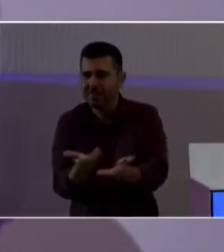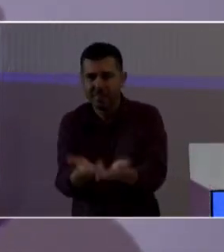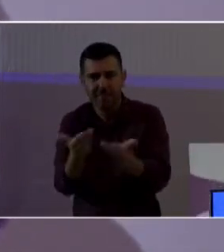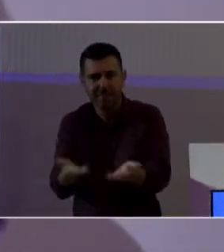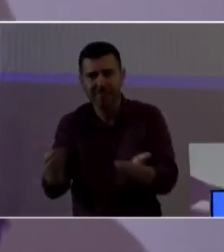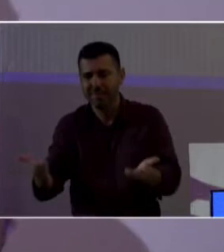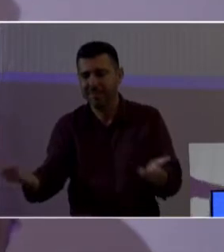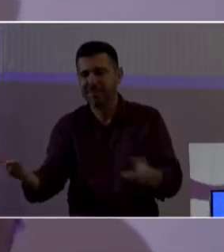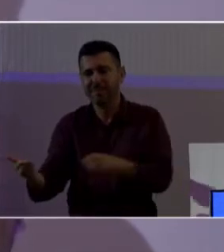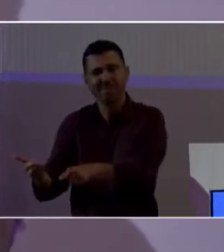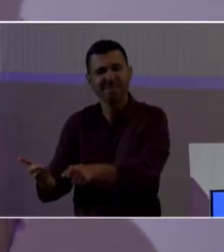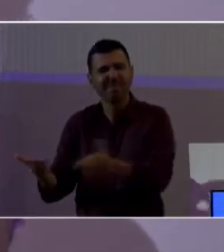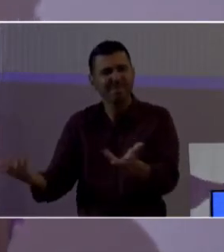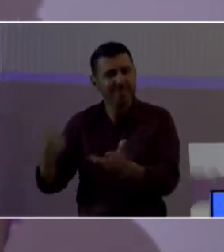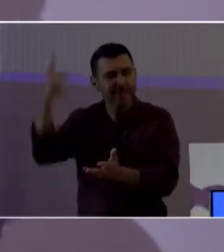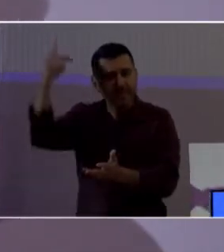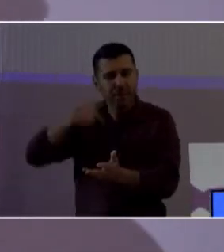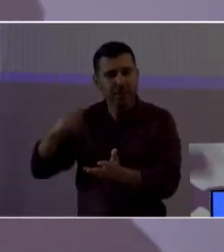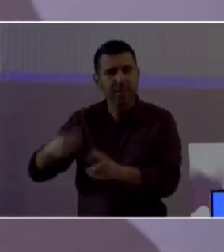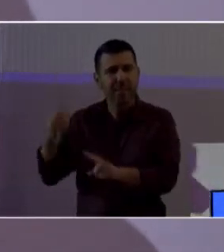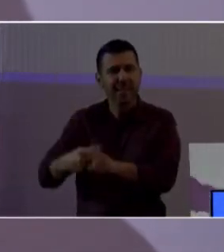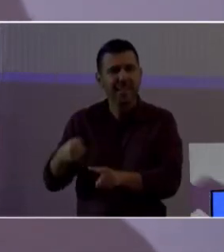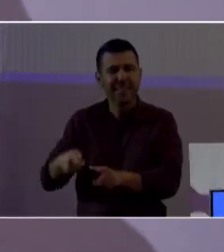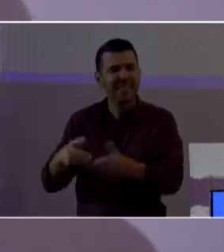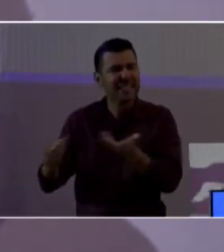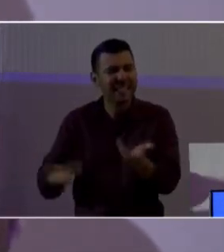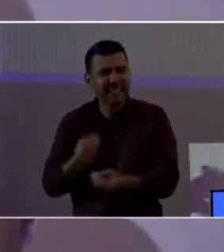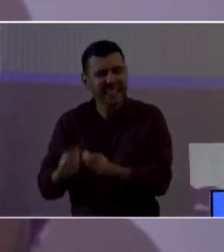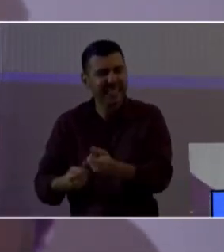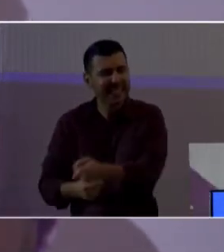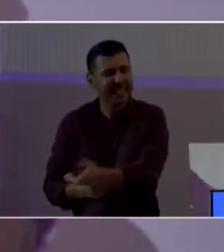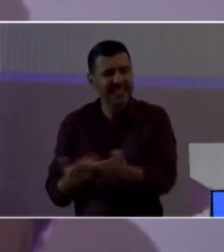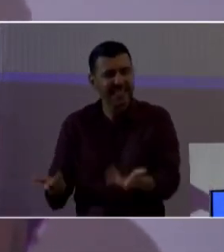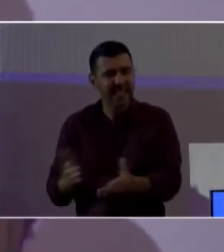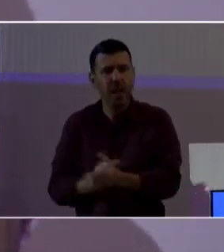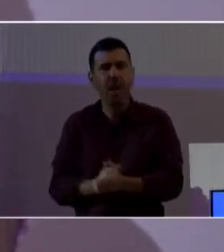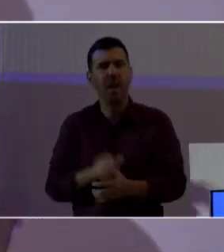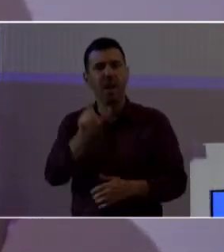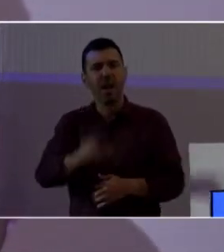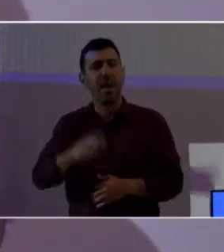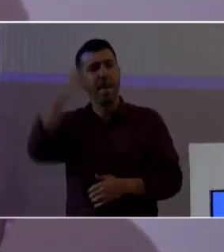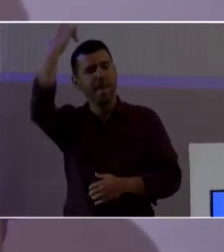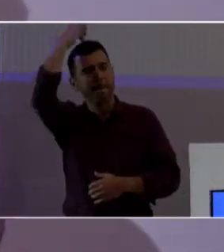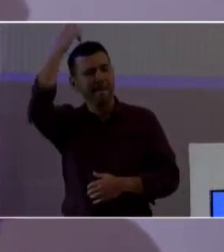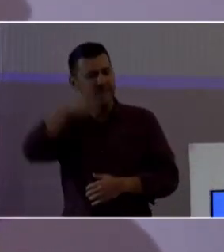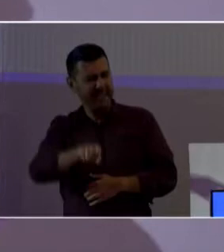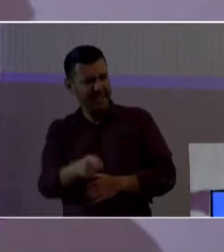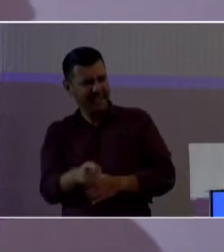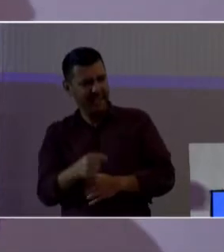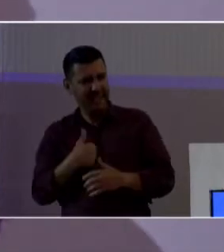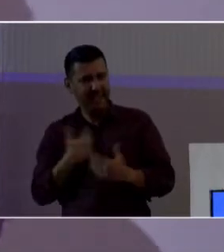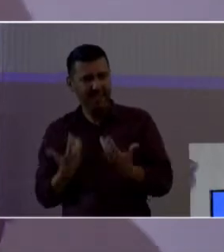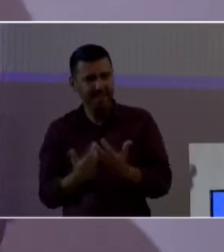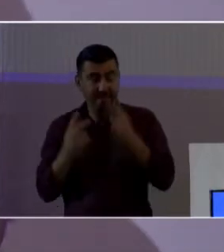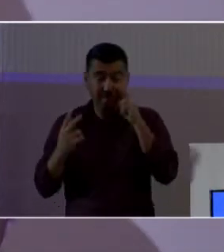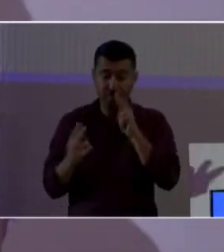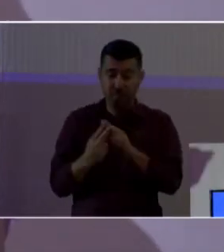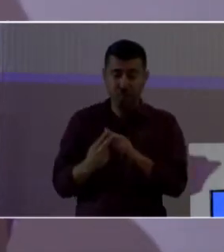cada producto. Entonces le decimos, usted no se va a llevar un producto cualquiera, usted se va a llevar un producto